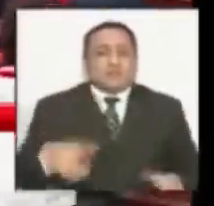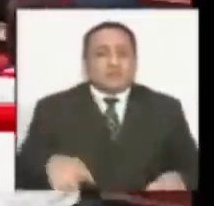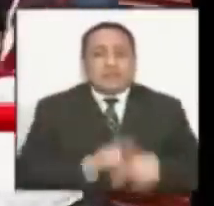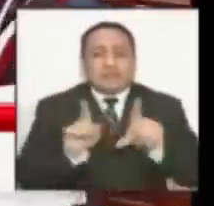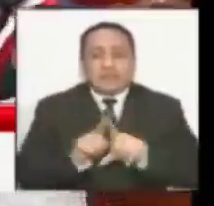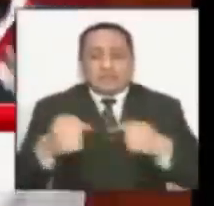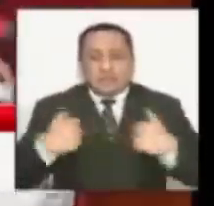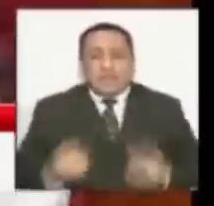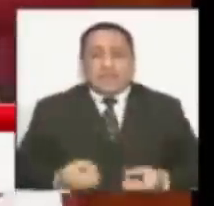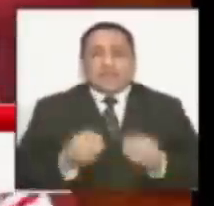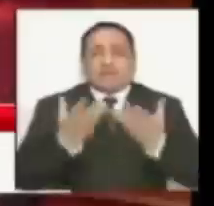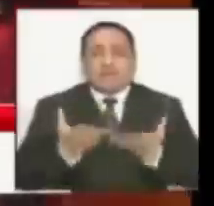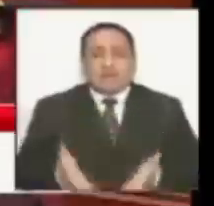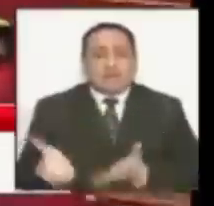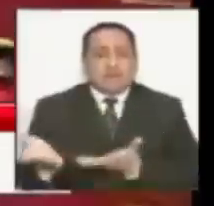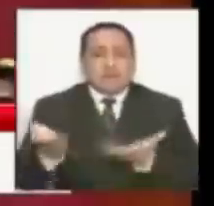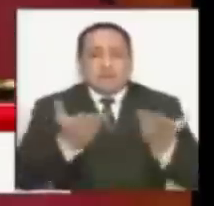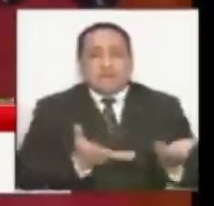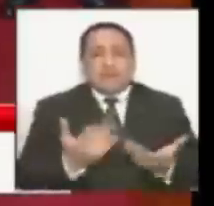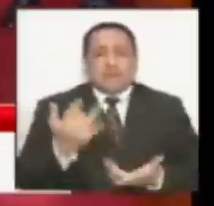semanas.